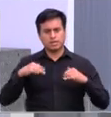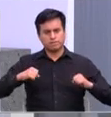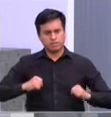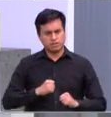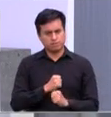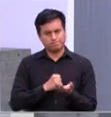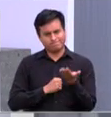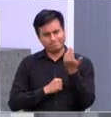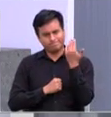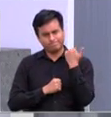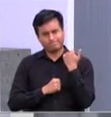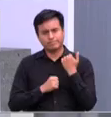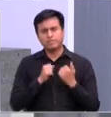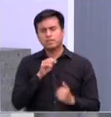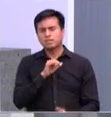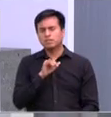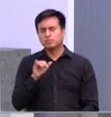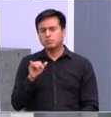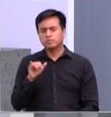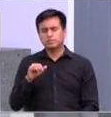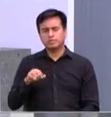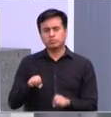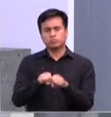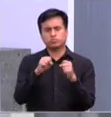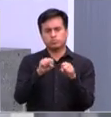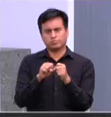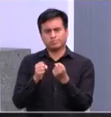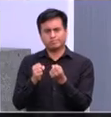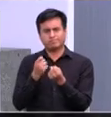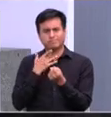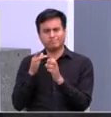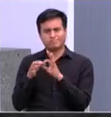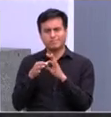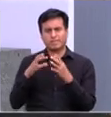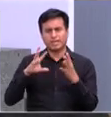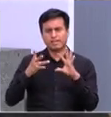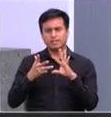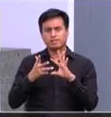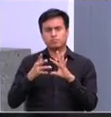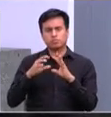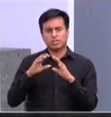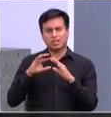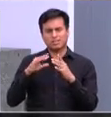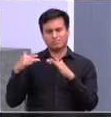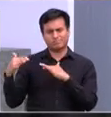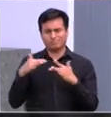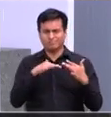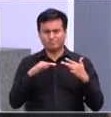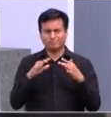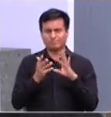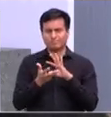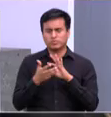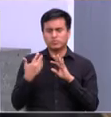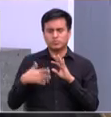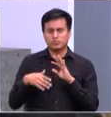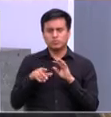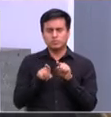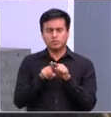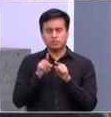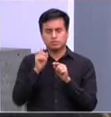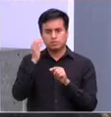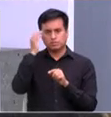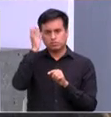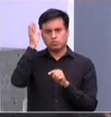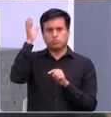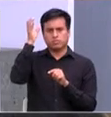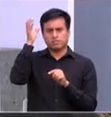Fría, luego de la destrucción causada por las guerras mundiales, creció la conciencia